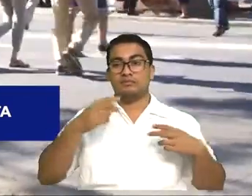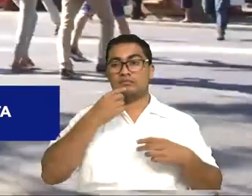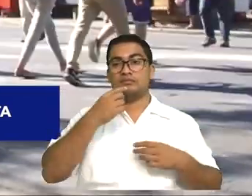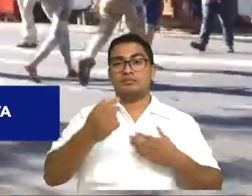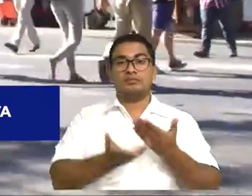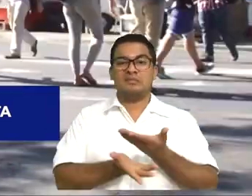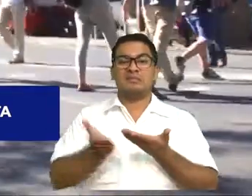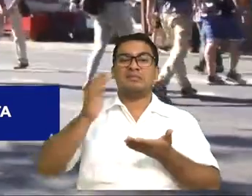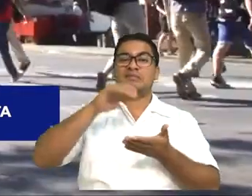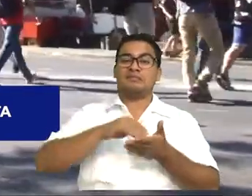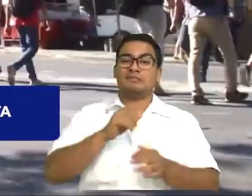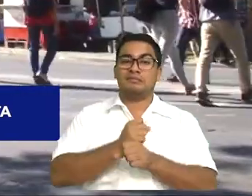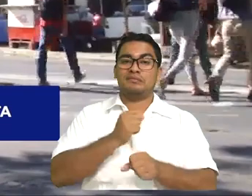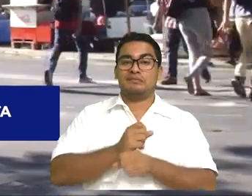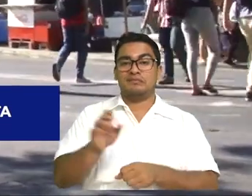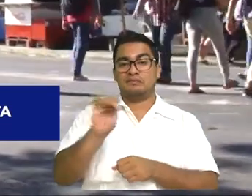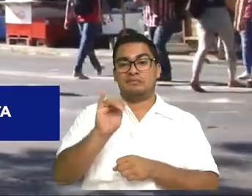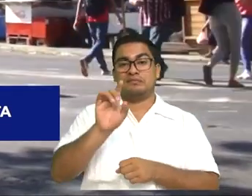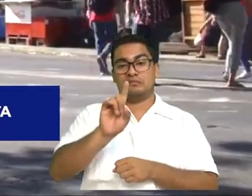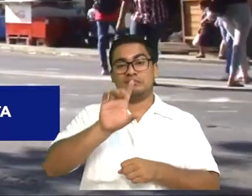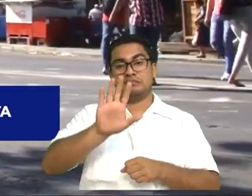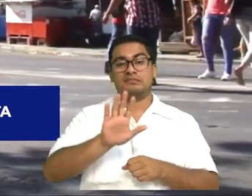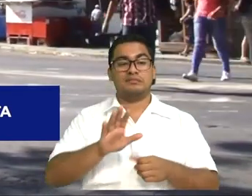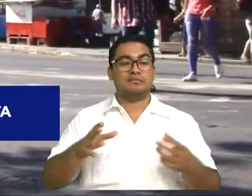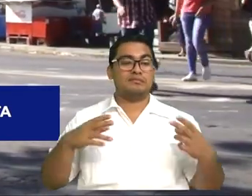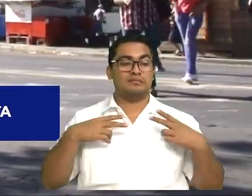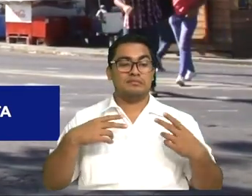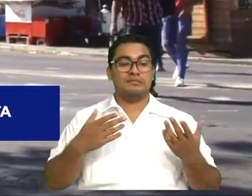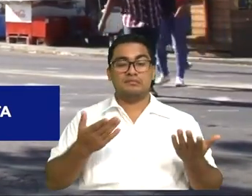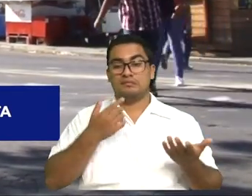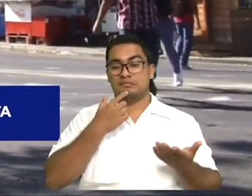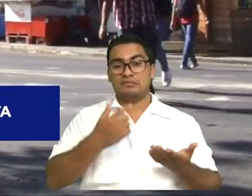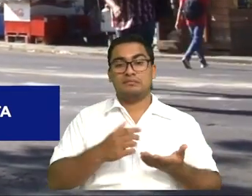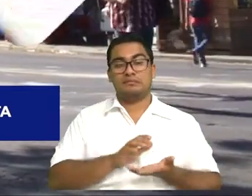retornando a las labores el miércoles 15 del mismo mes.